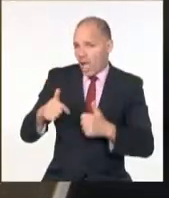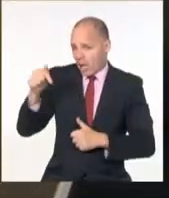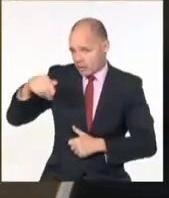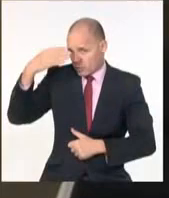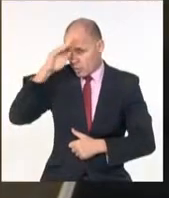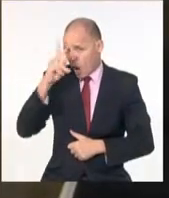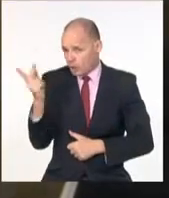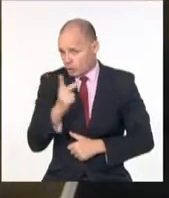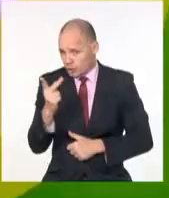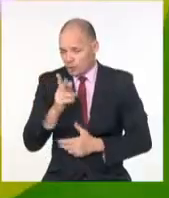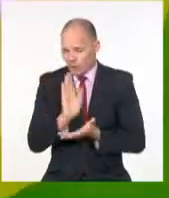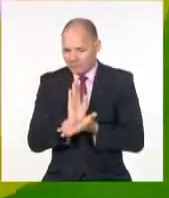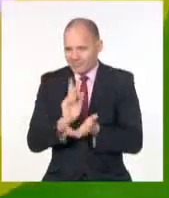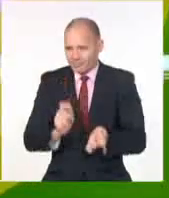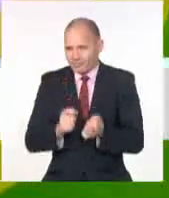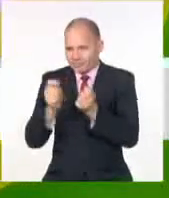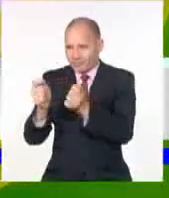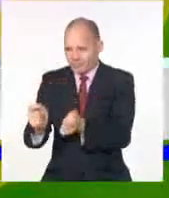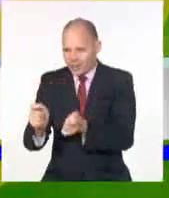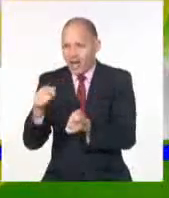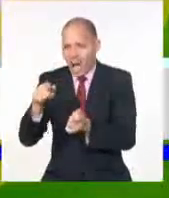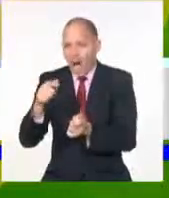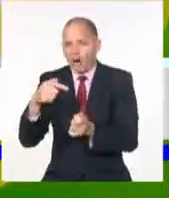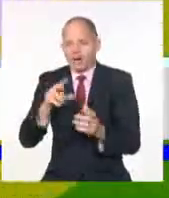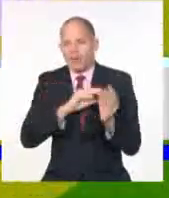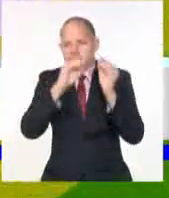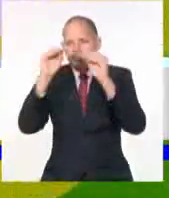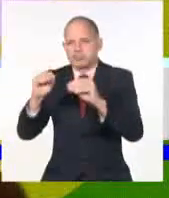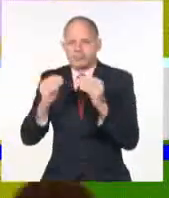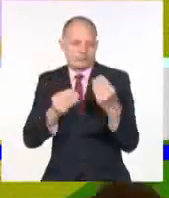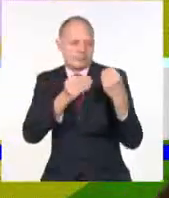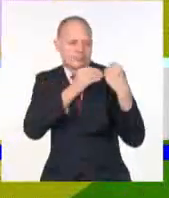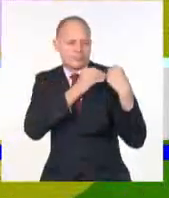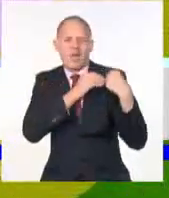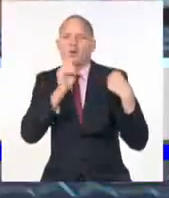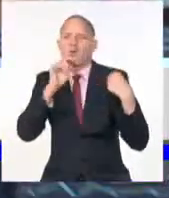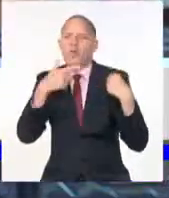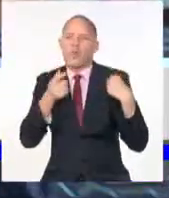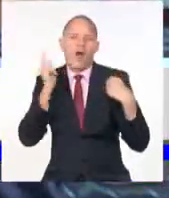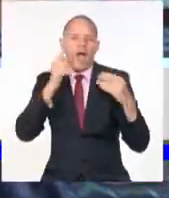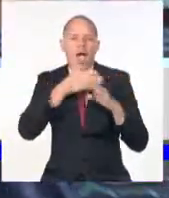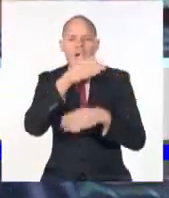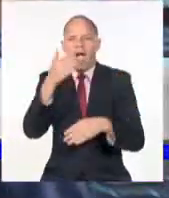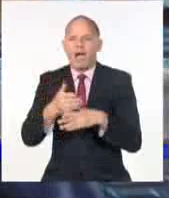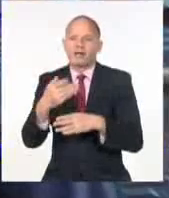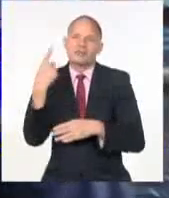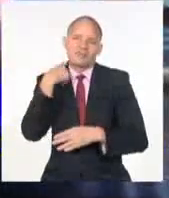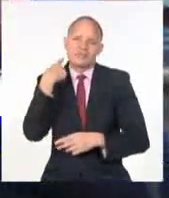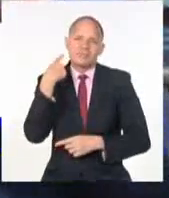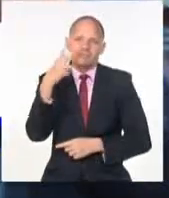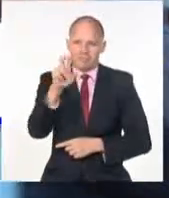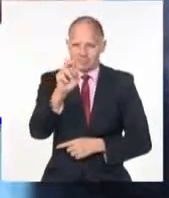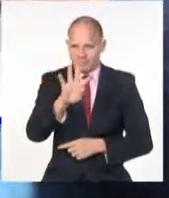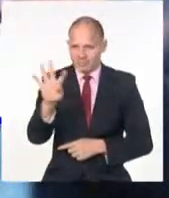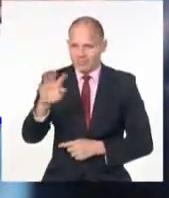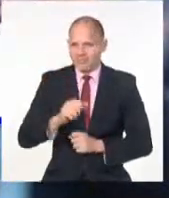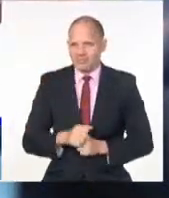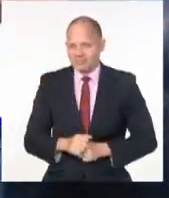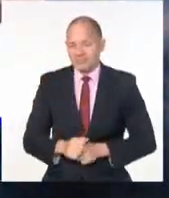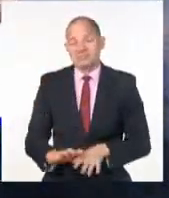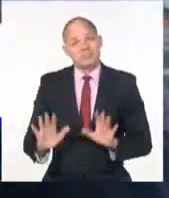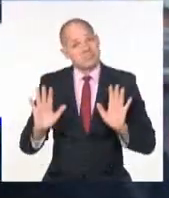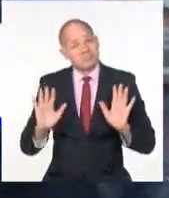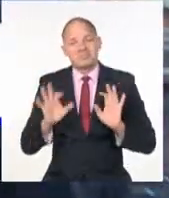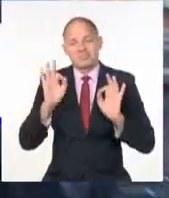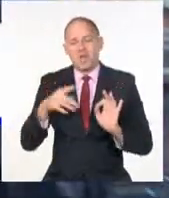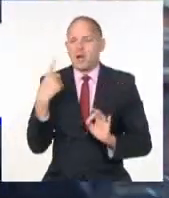la presidencia pro tempore de la conferencia 2024. Vamos a hacer nuestros mejores esfuerzos de manera